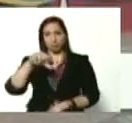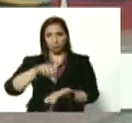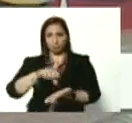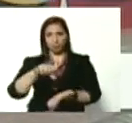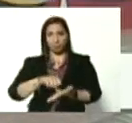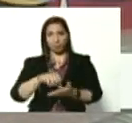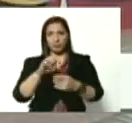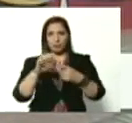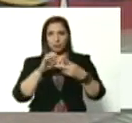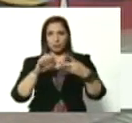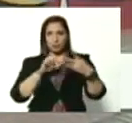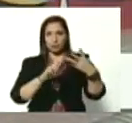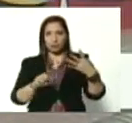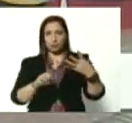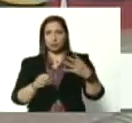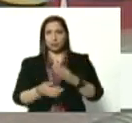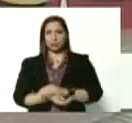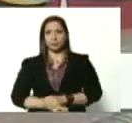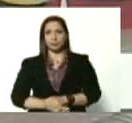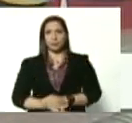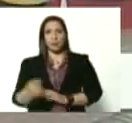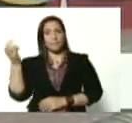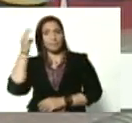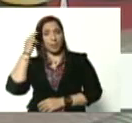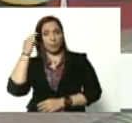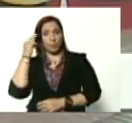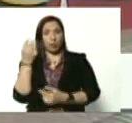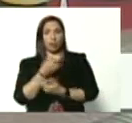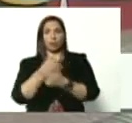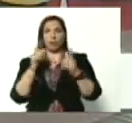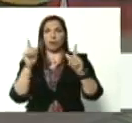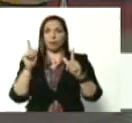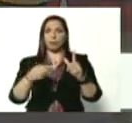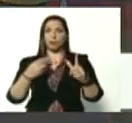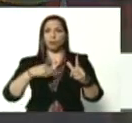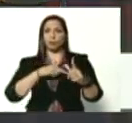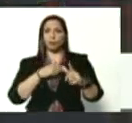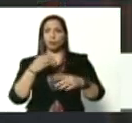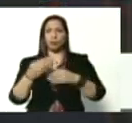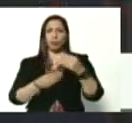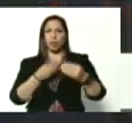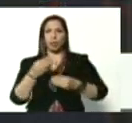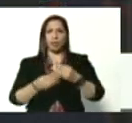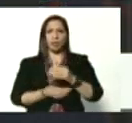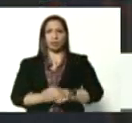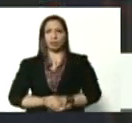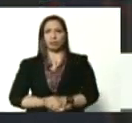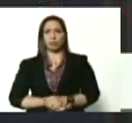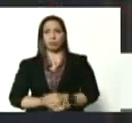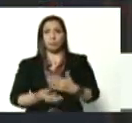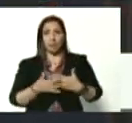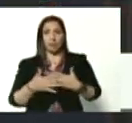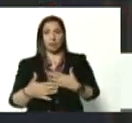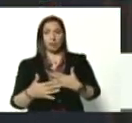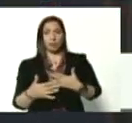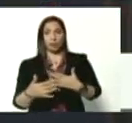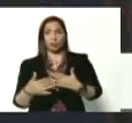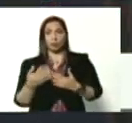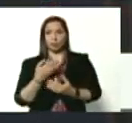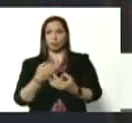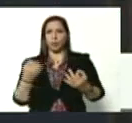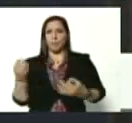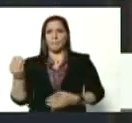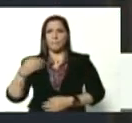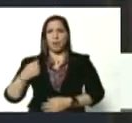del caribe y del atlántico su memoria libertad ahora hemos pasado a ser un peligro inusual y extraordinario más que